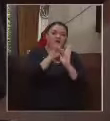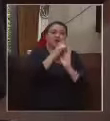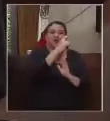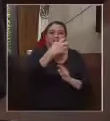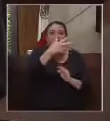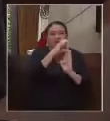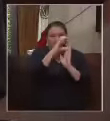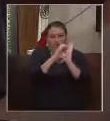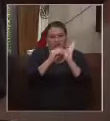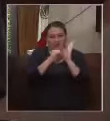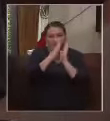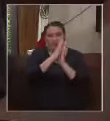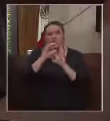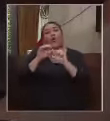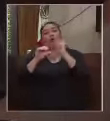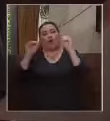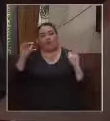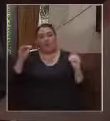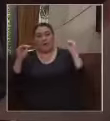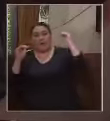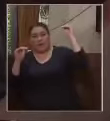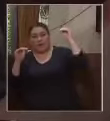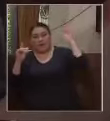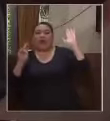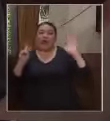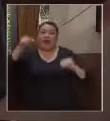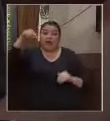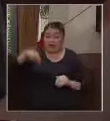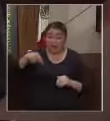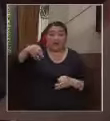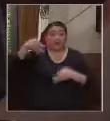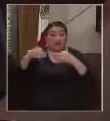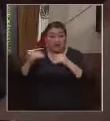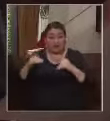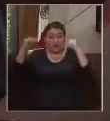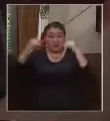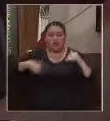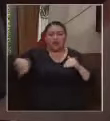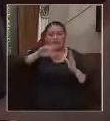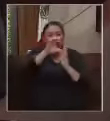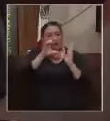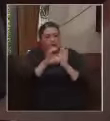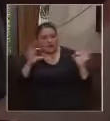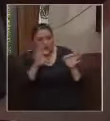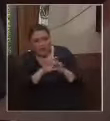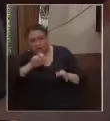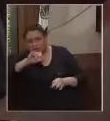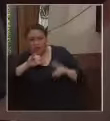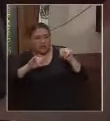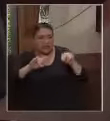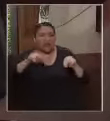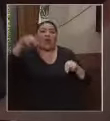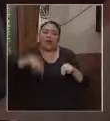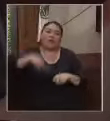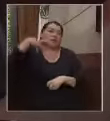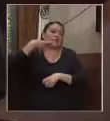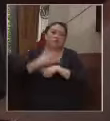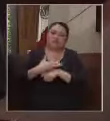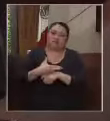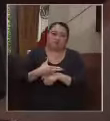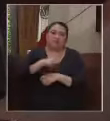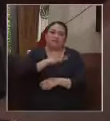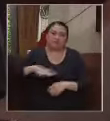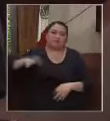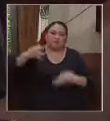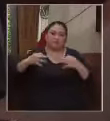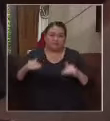de la Constitución. Es decir, a él encuentra confiado el control de constitucionalidad y legalidad en esta materia y además